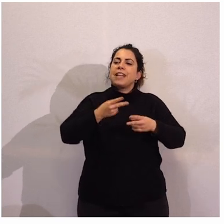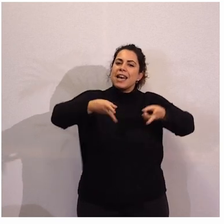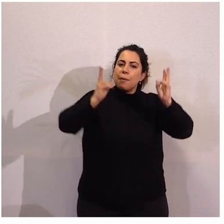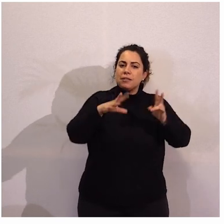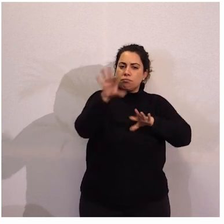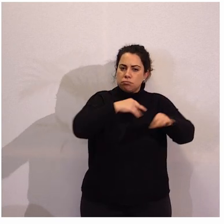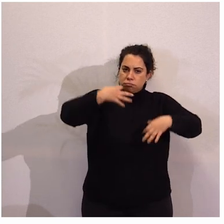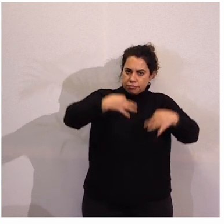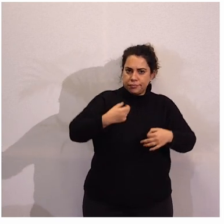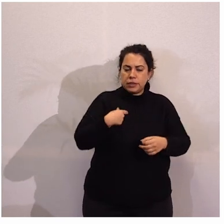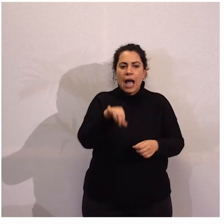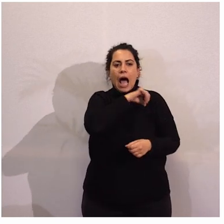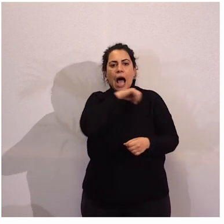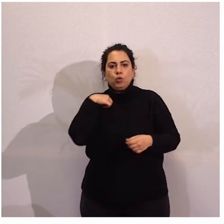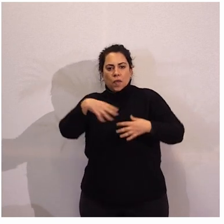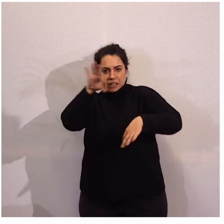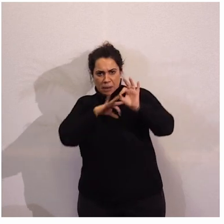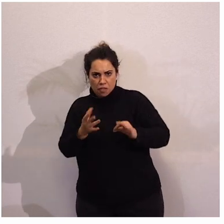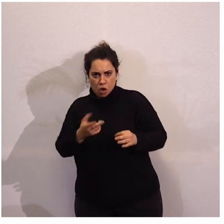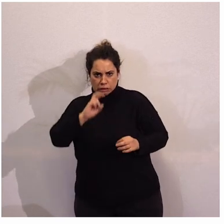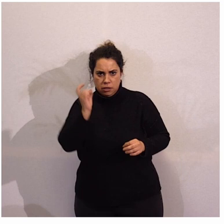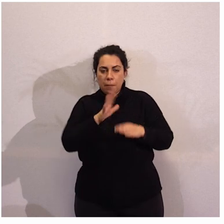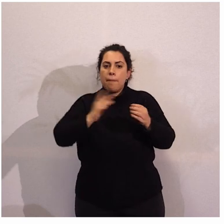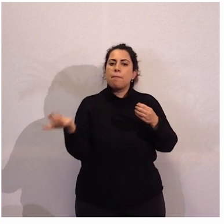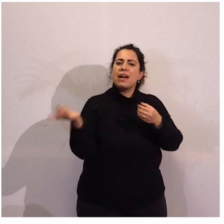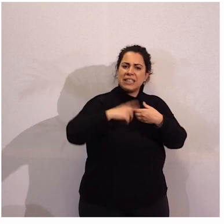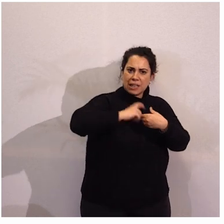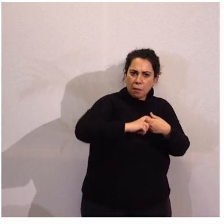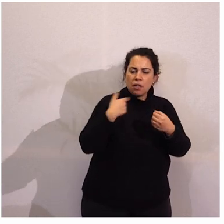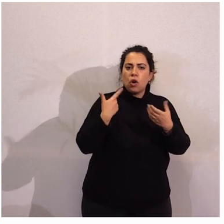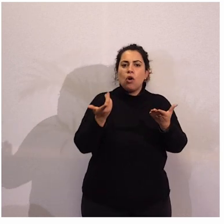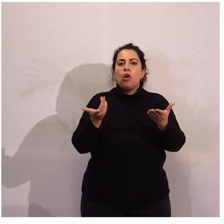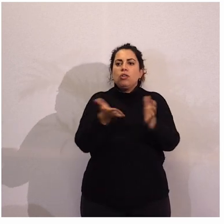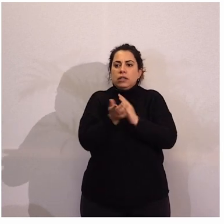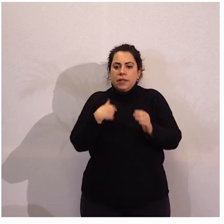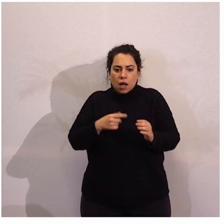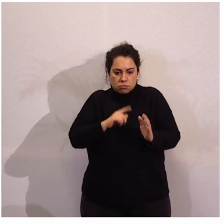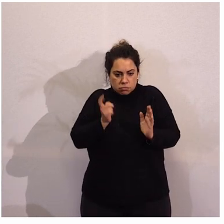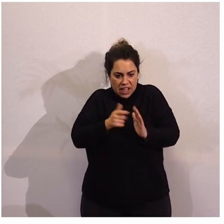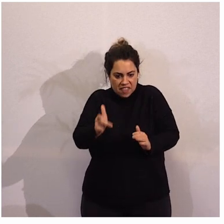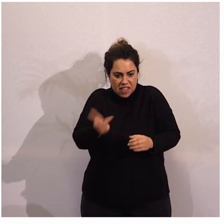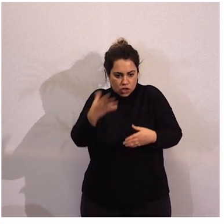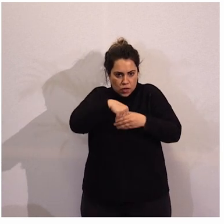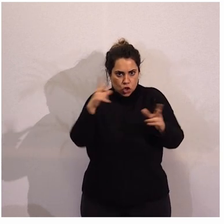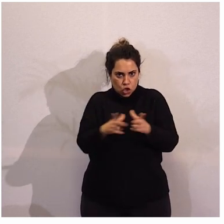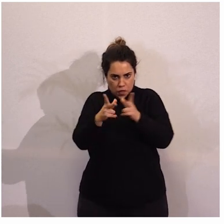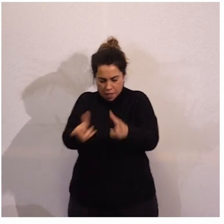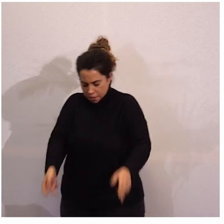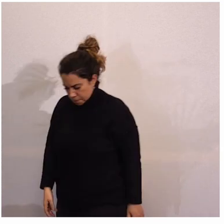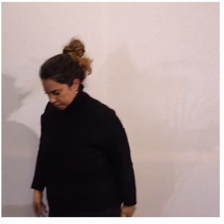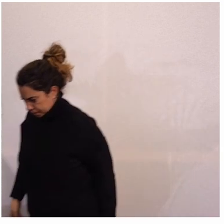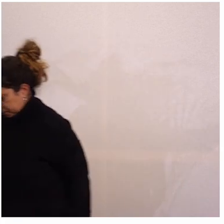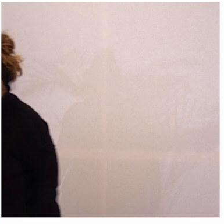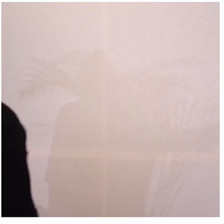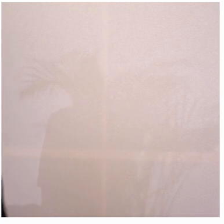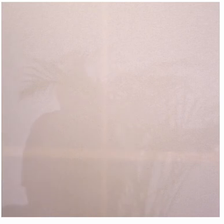de autodeterminación, de participación, de pleno derecho en la sociedad.